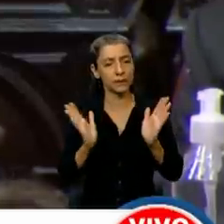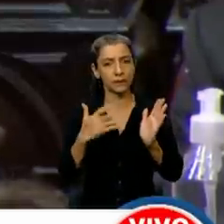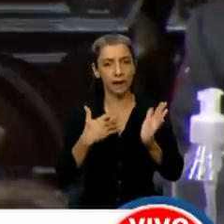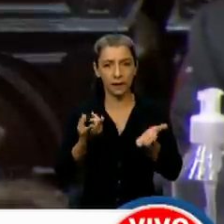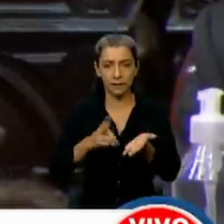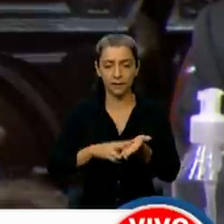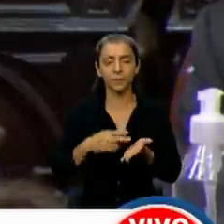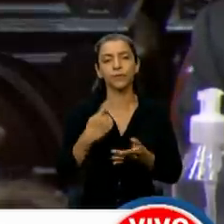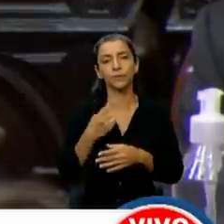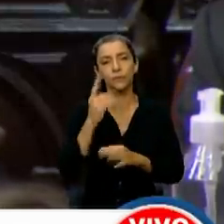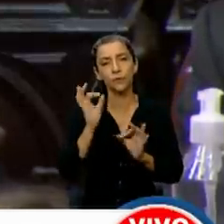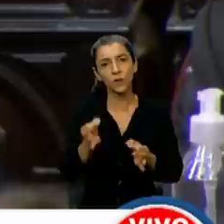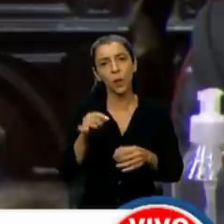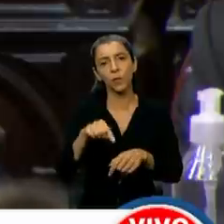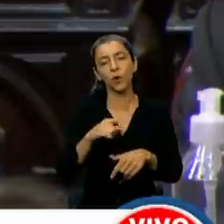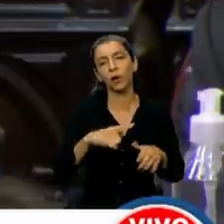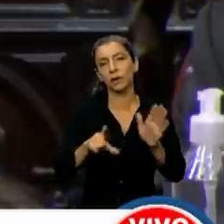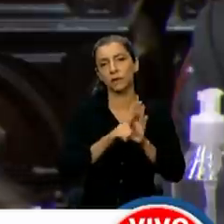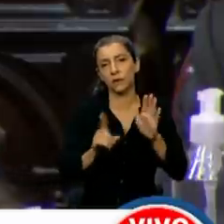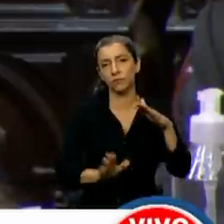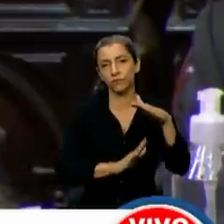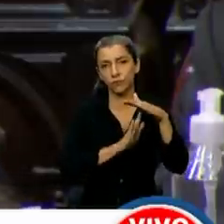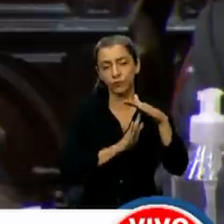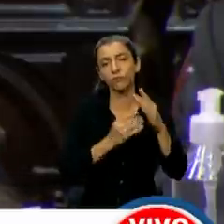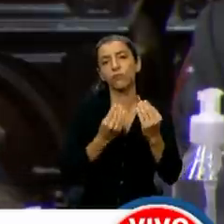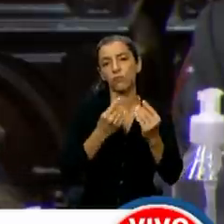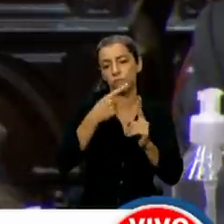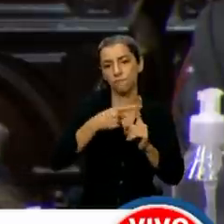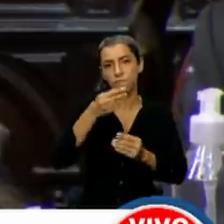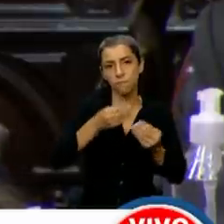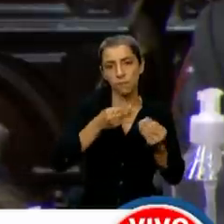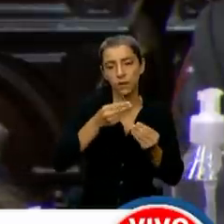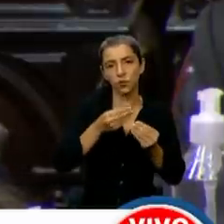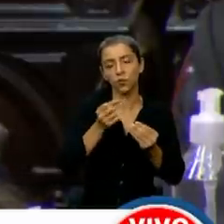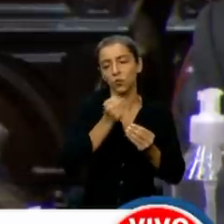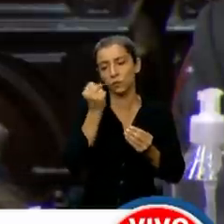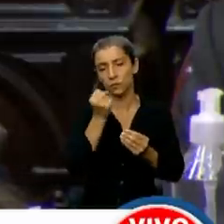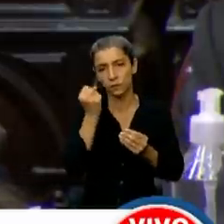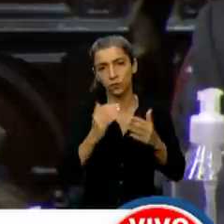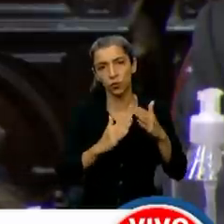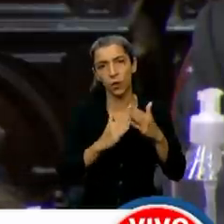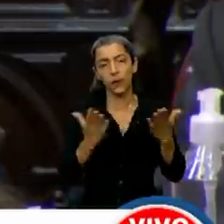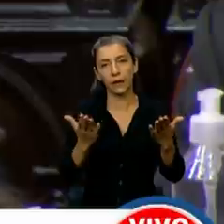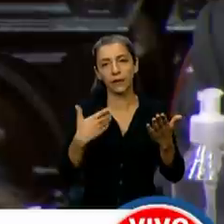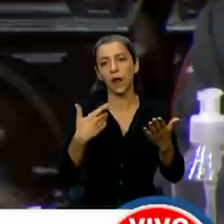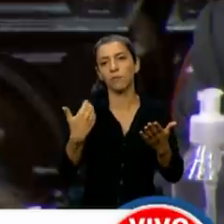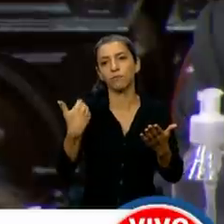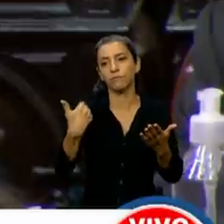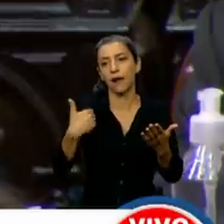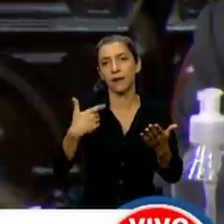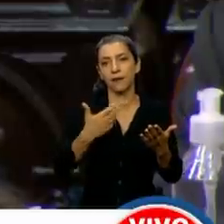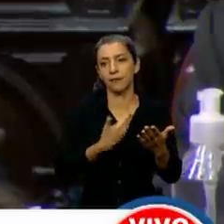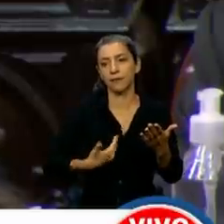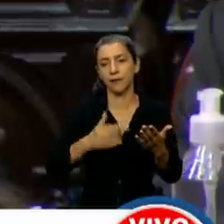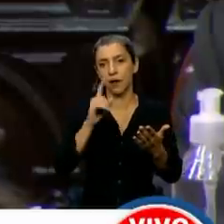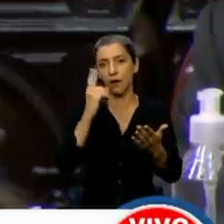hablando de la ley de leyes la ley de presupuesto que no solamente refiere no refiere al financiamiento de un gobierno sino que